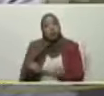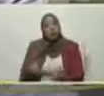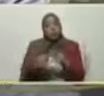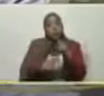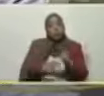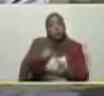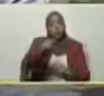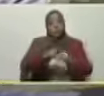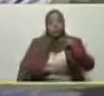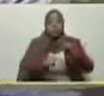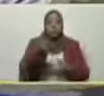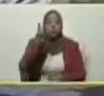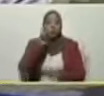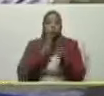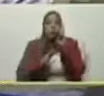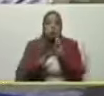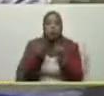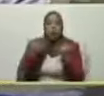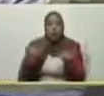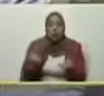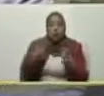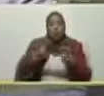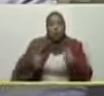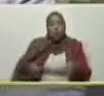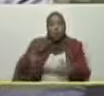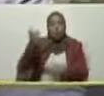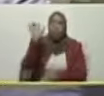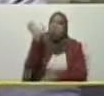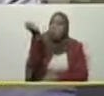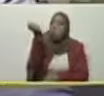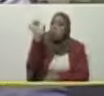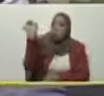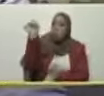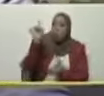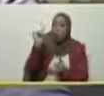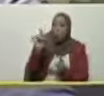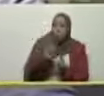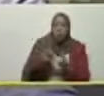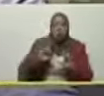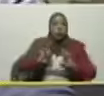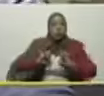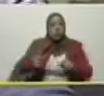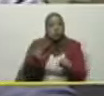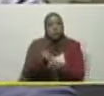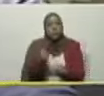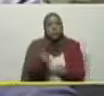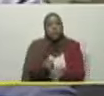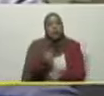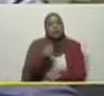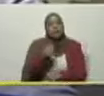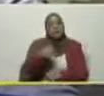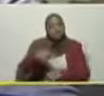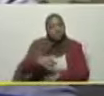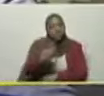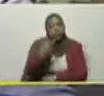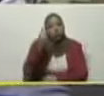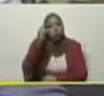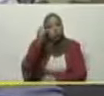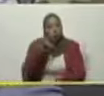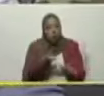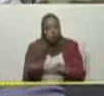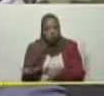bueno, la luz llegó a pesar de que estaba destruido todo. En 48 horas estaba la luz al